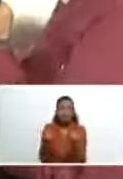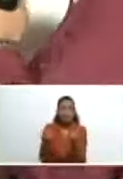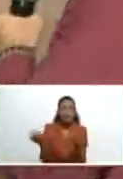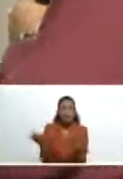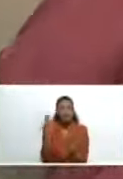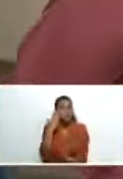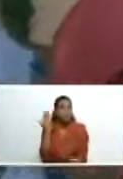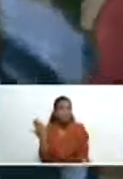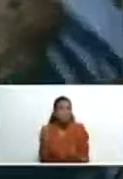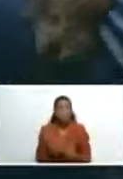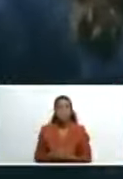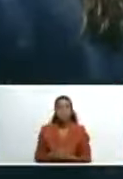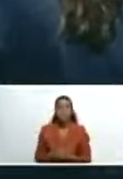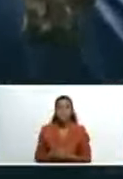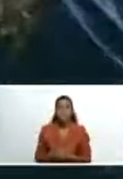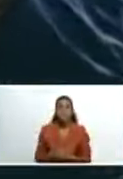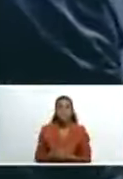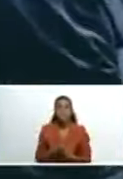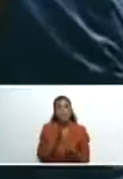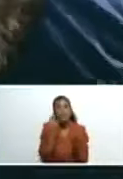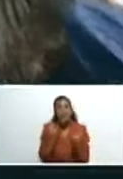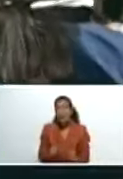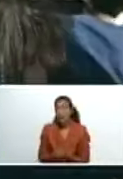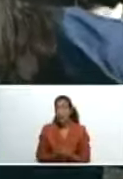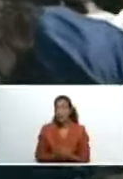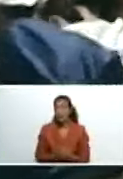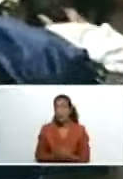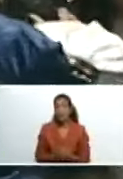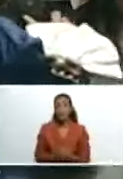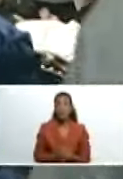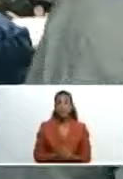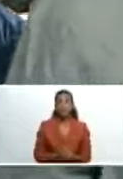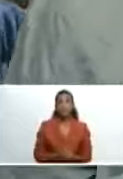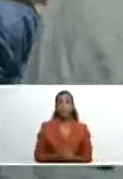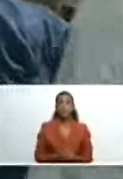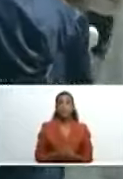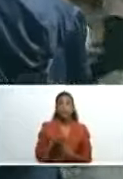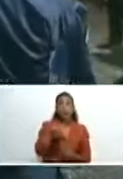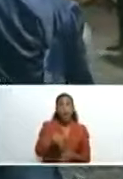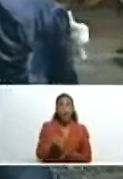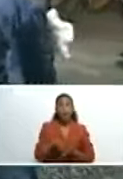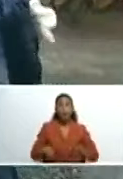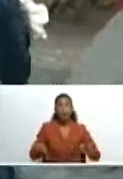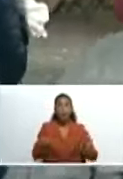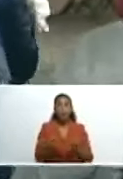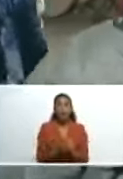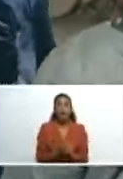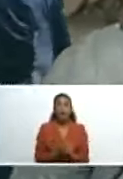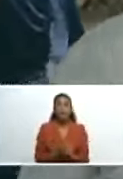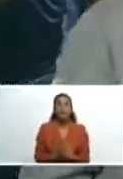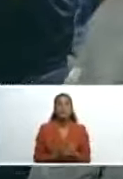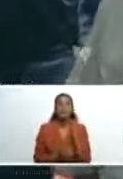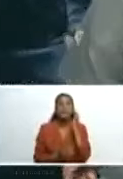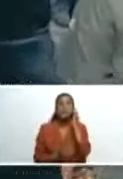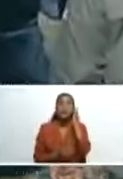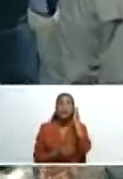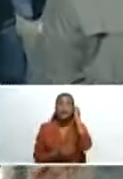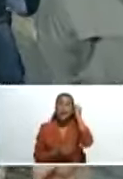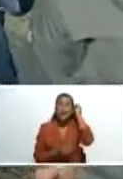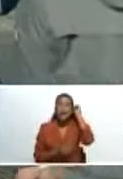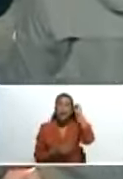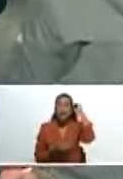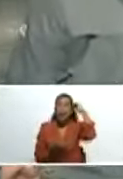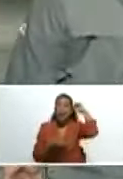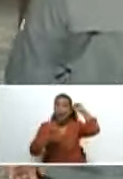te parece? Comandante, ahora estamos en el patio de lavado. En aquella... ¿Qué es un patio de